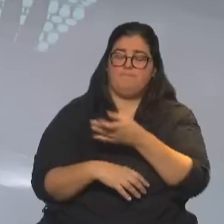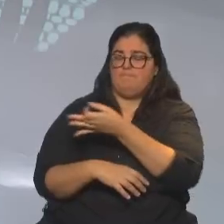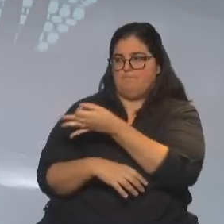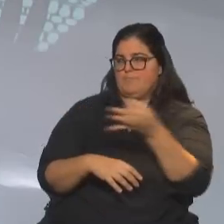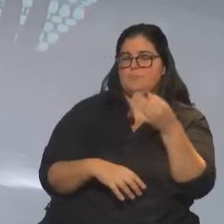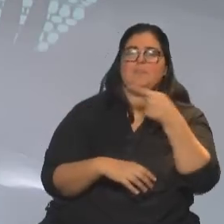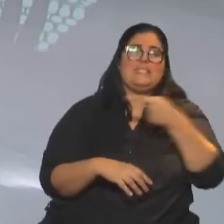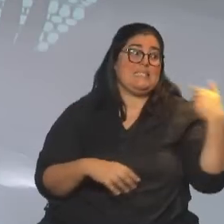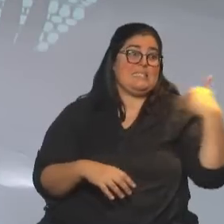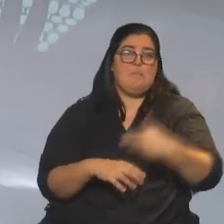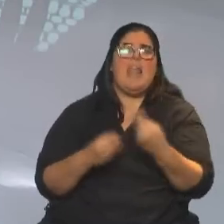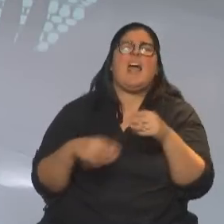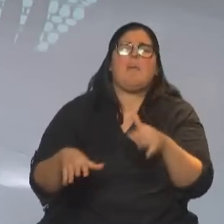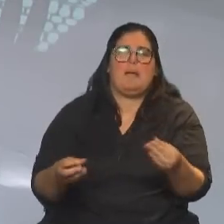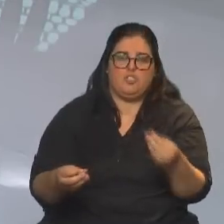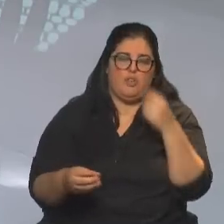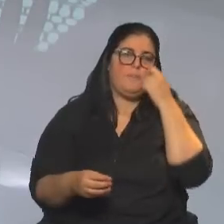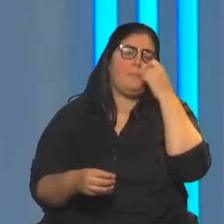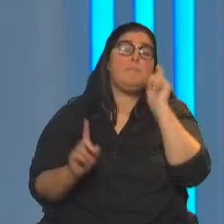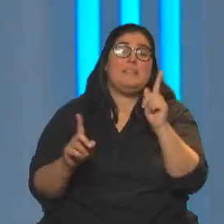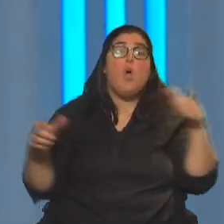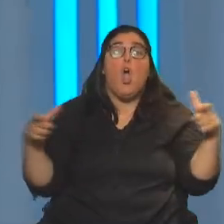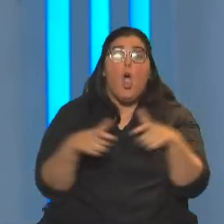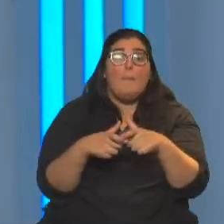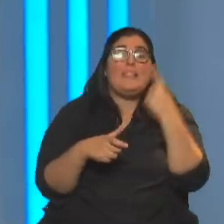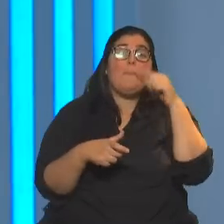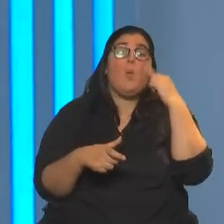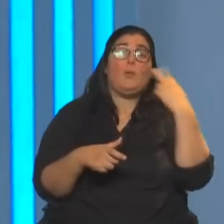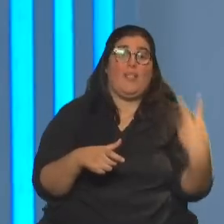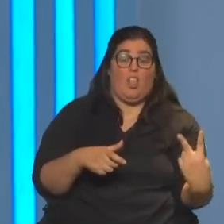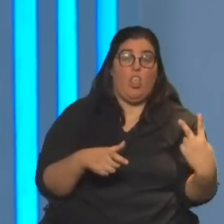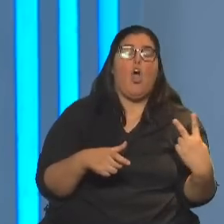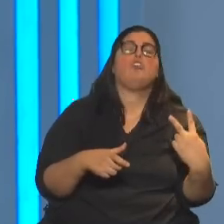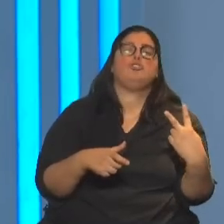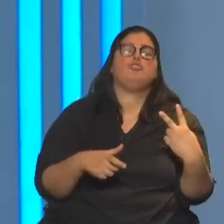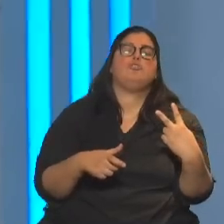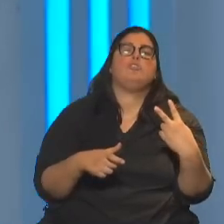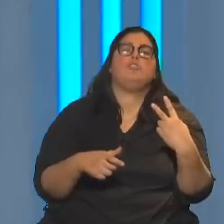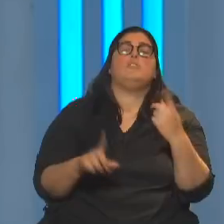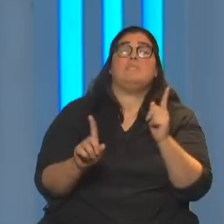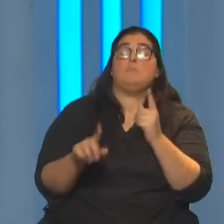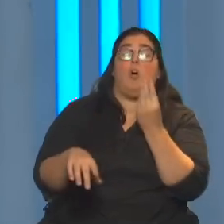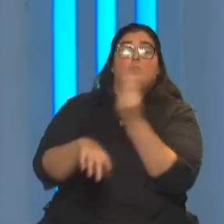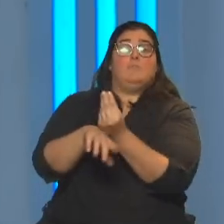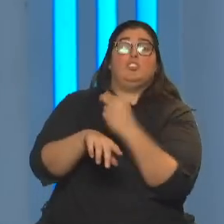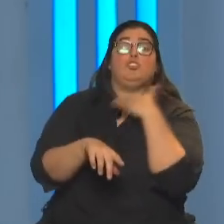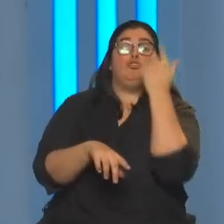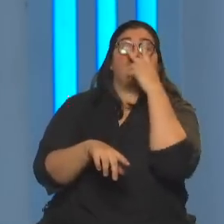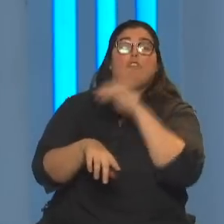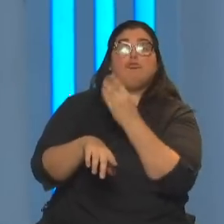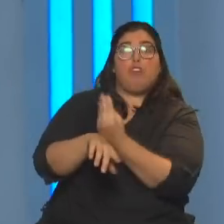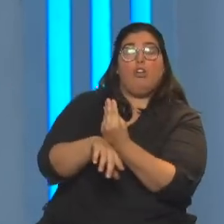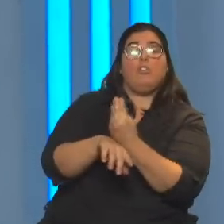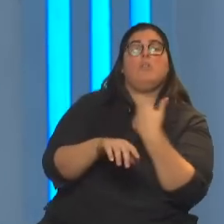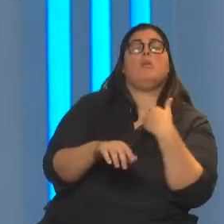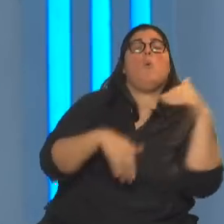esta semana es que justamente el Comité 1922 sometió la confianza a Boris Johnson y no solamente se